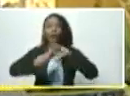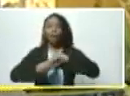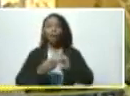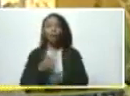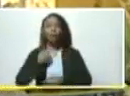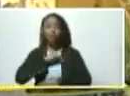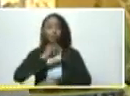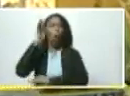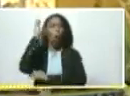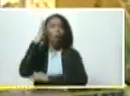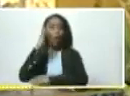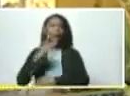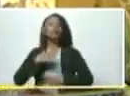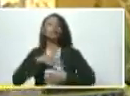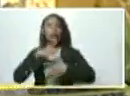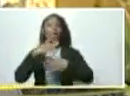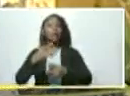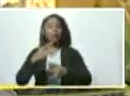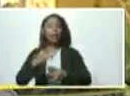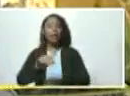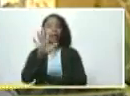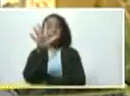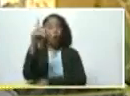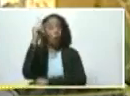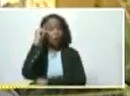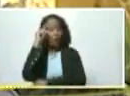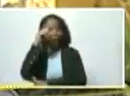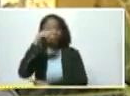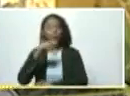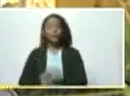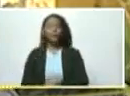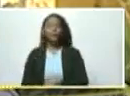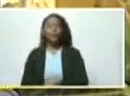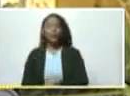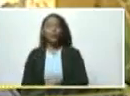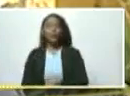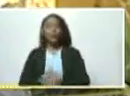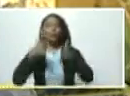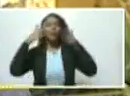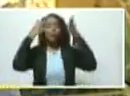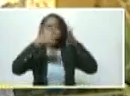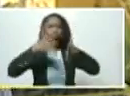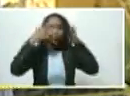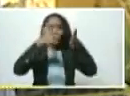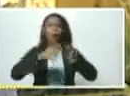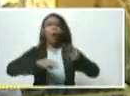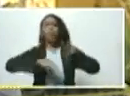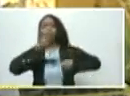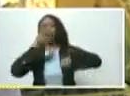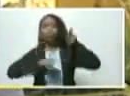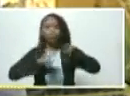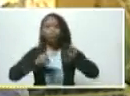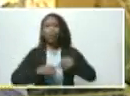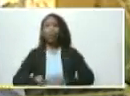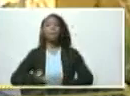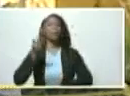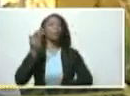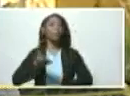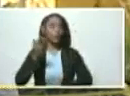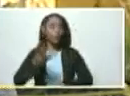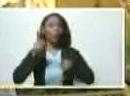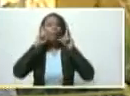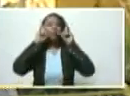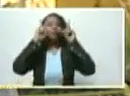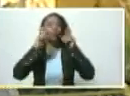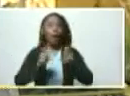una jornada bien interesante durante 5 días, con, bueno, orientaciones, con ponencias de mucha importancia por